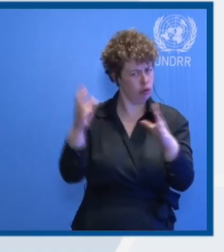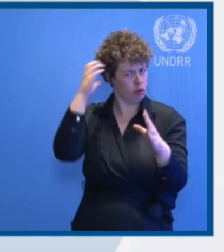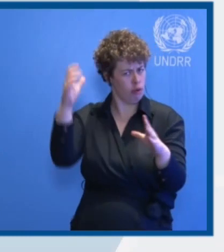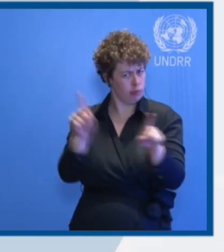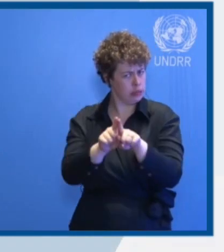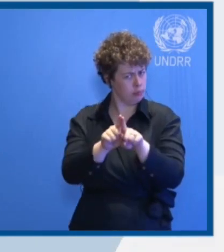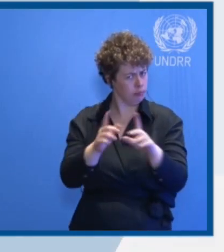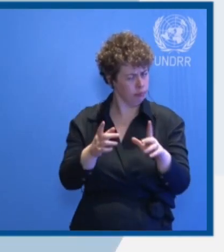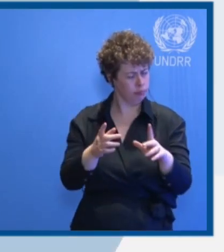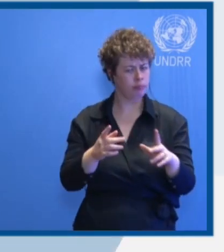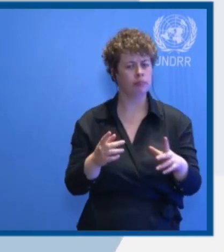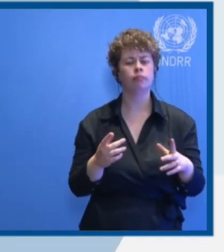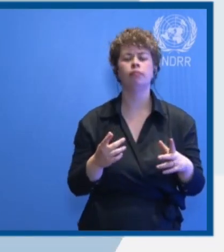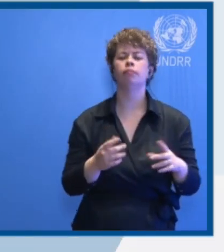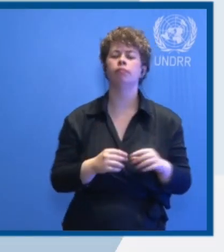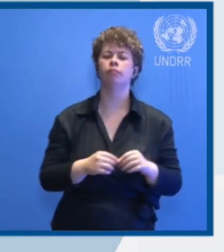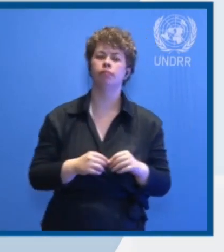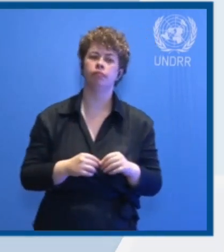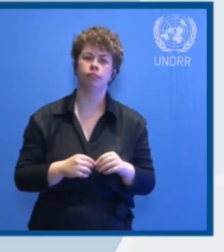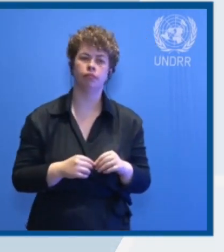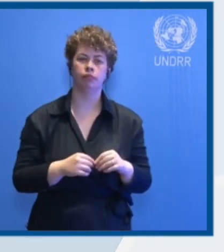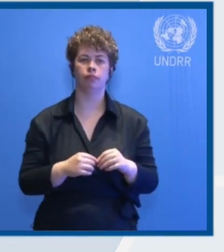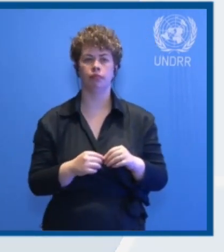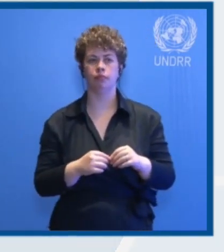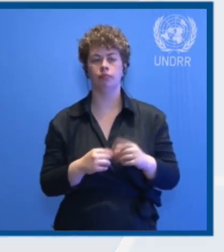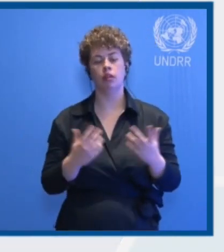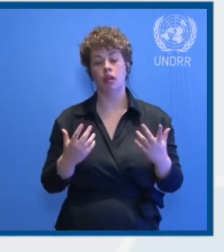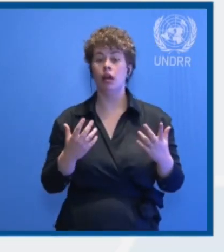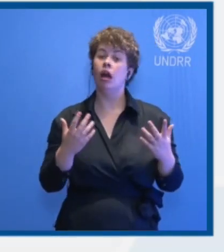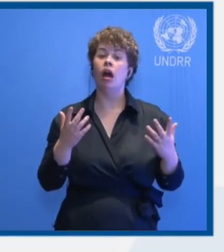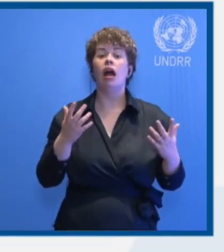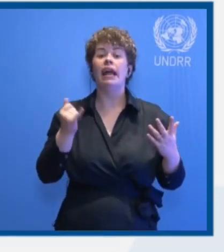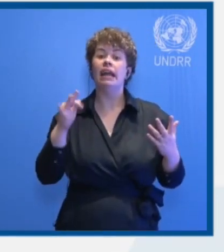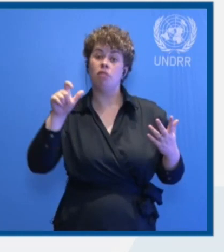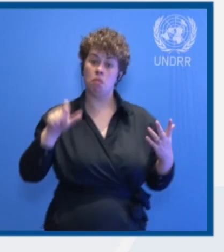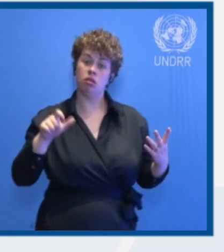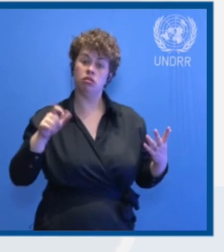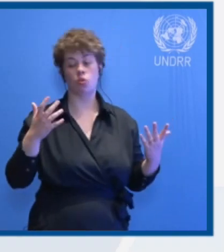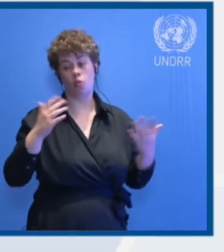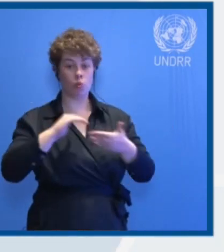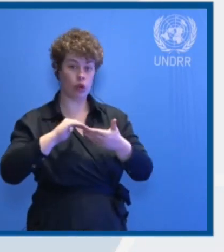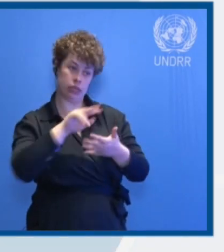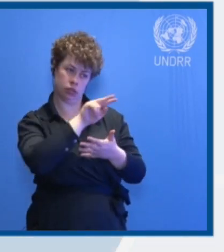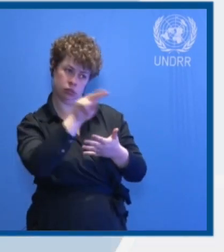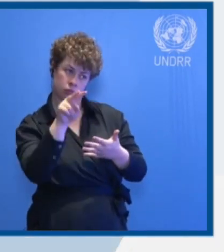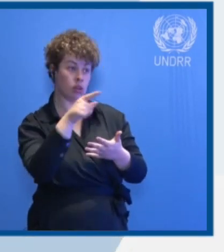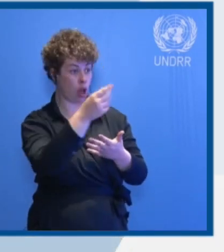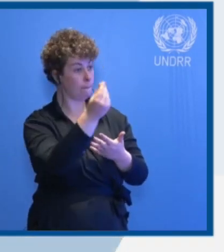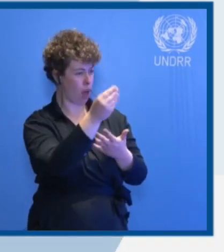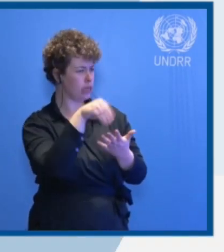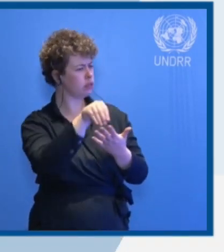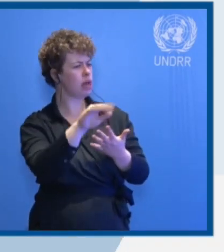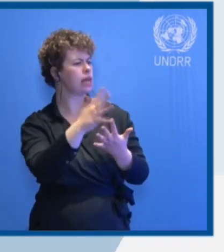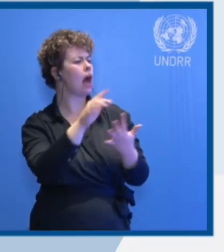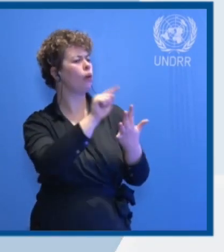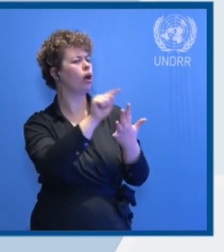cumplen con los objetivos ambientales, bueno, y en este caso específico, cuáles son esos criterios y cómo se cumplen frente a las soluciones